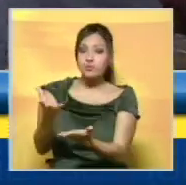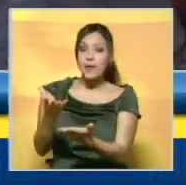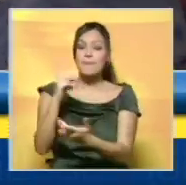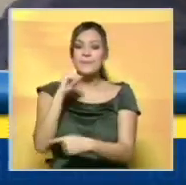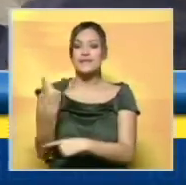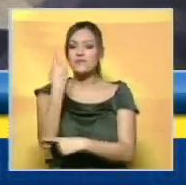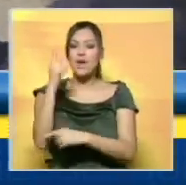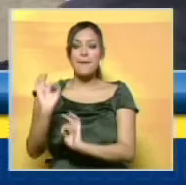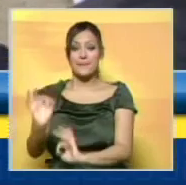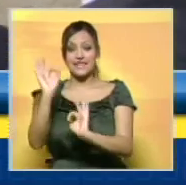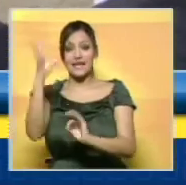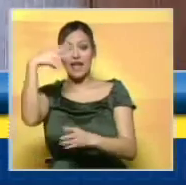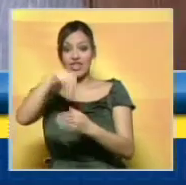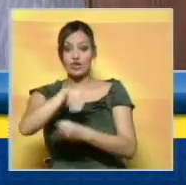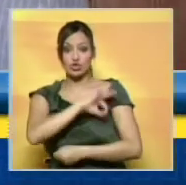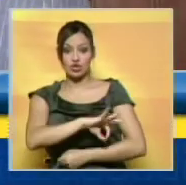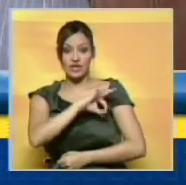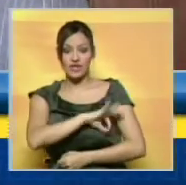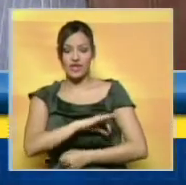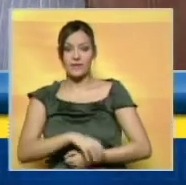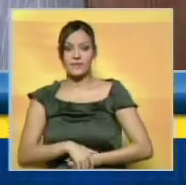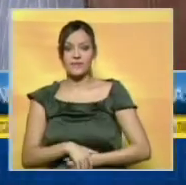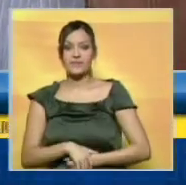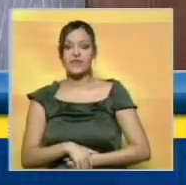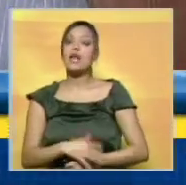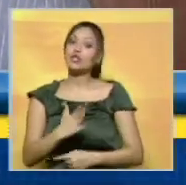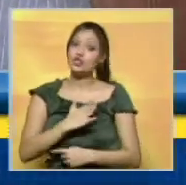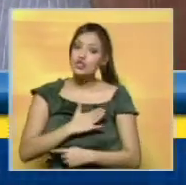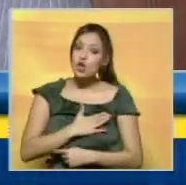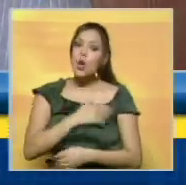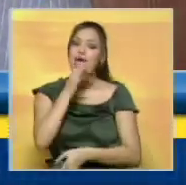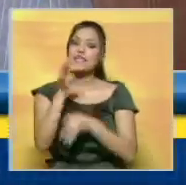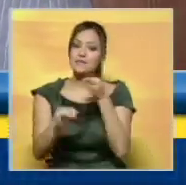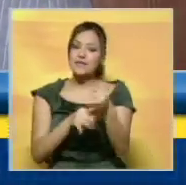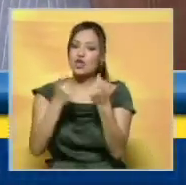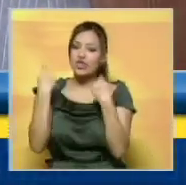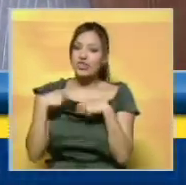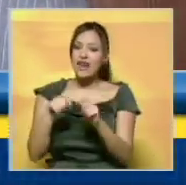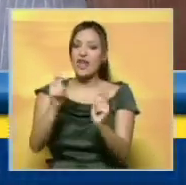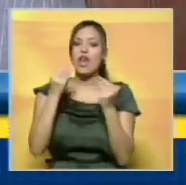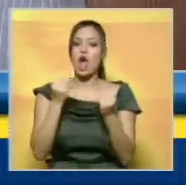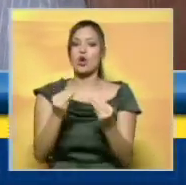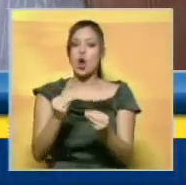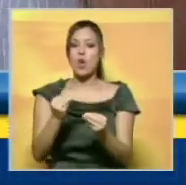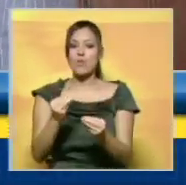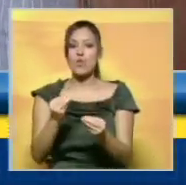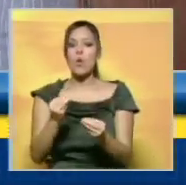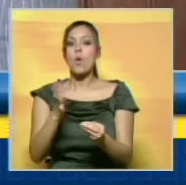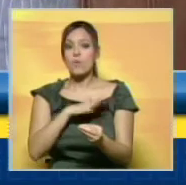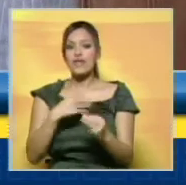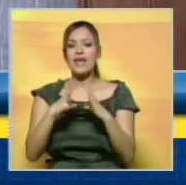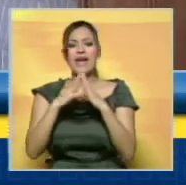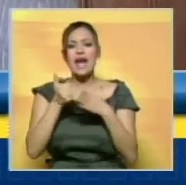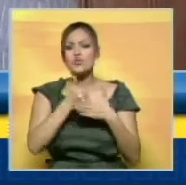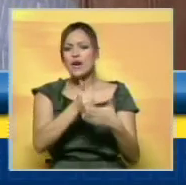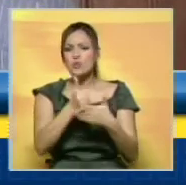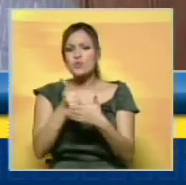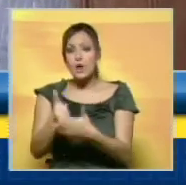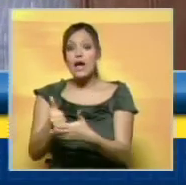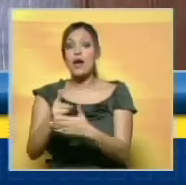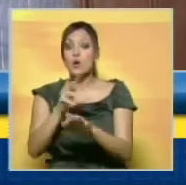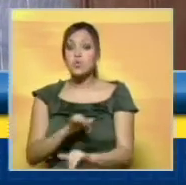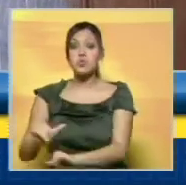principios claves en la sociedad. Bueno, nosotros tratamos de explicar cómo la doctrina de la Iglesia puede ayudar en todos los casos para el bien